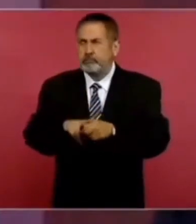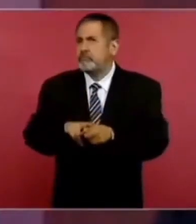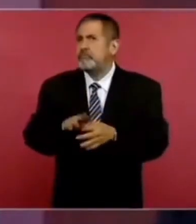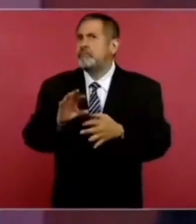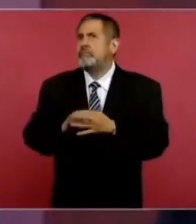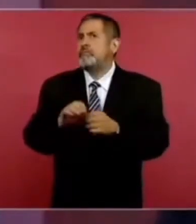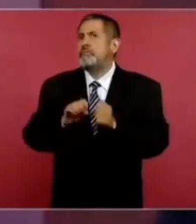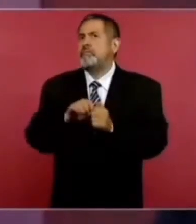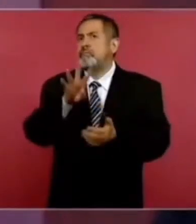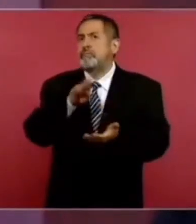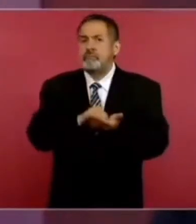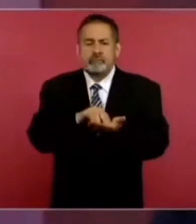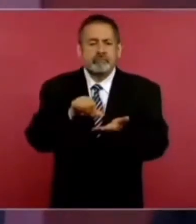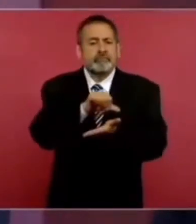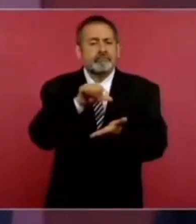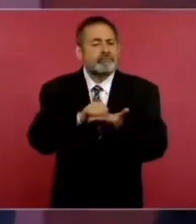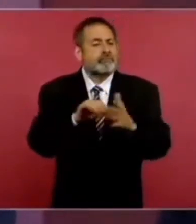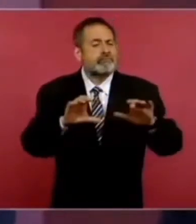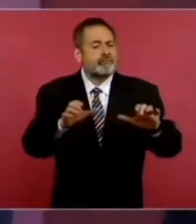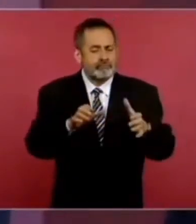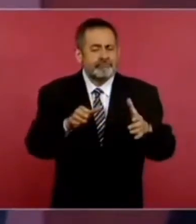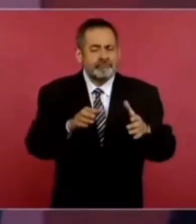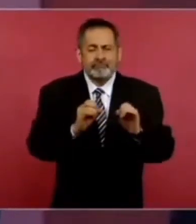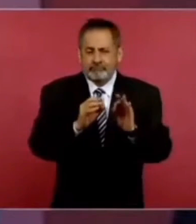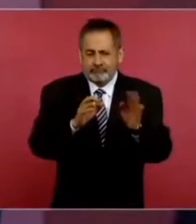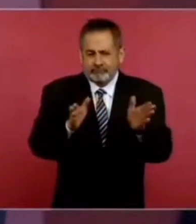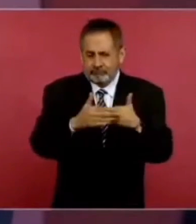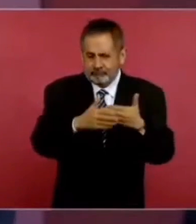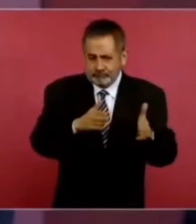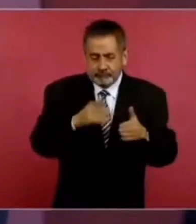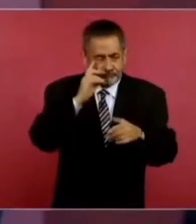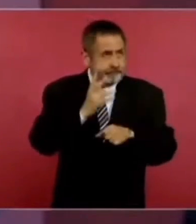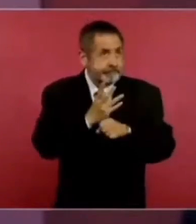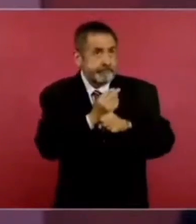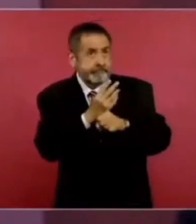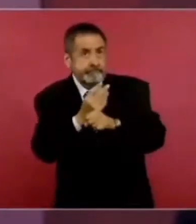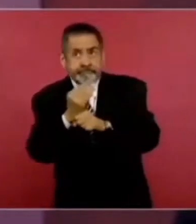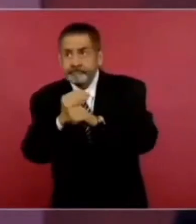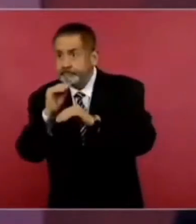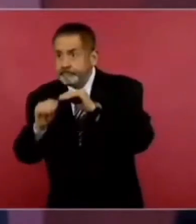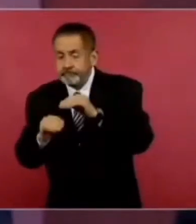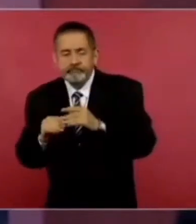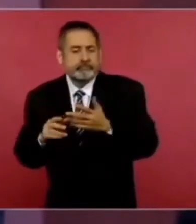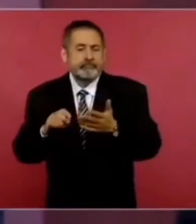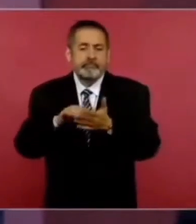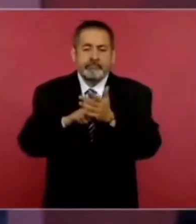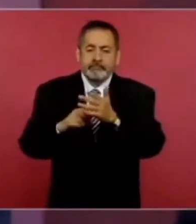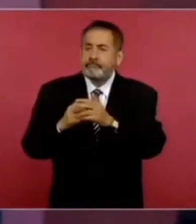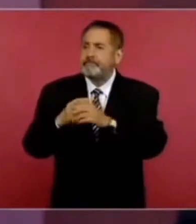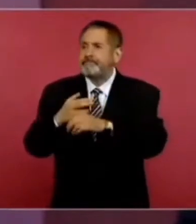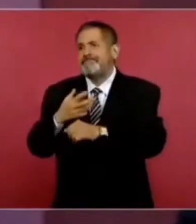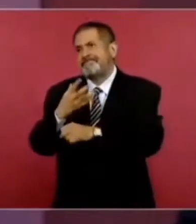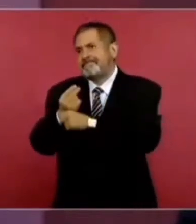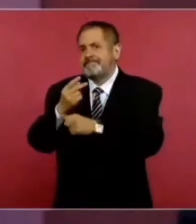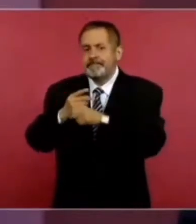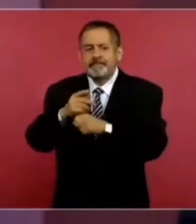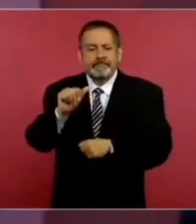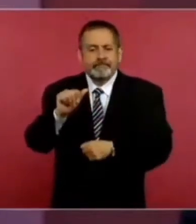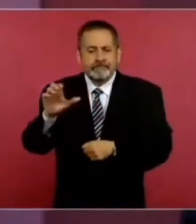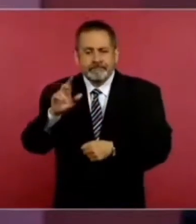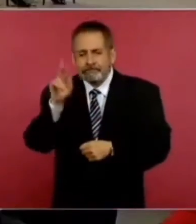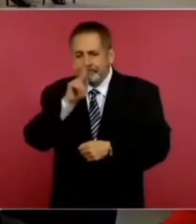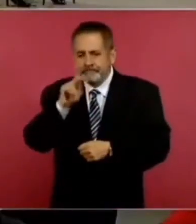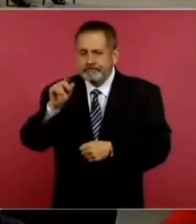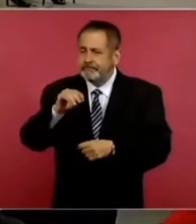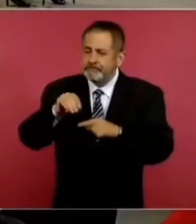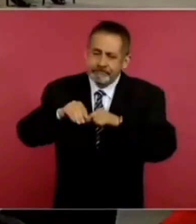4,000 centros de salud, acciones de infraestructura que tienen que ver con reparar aires acondicionados, echar a andar